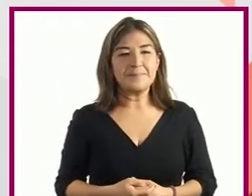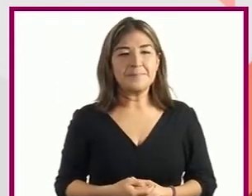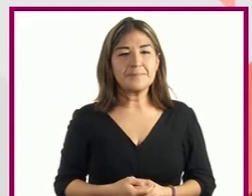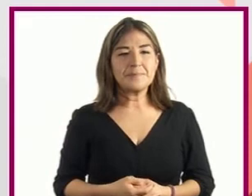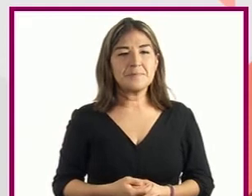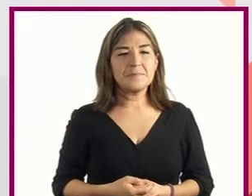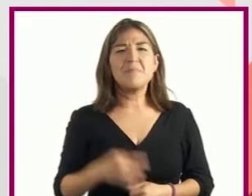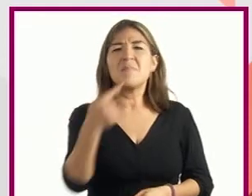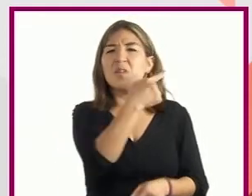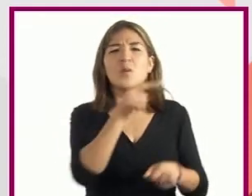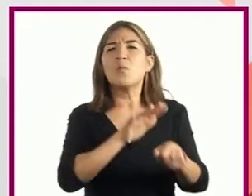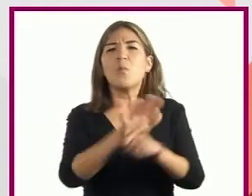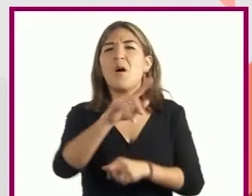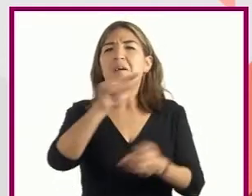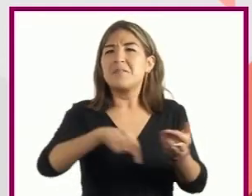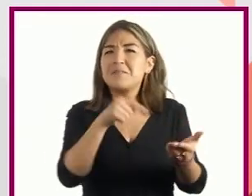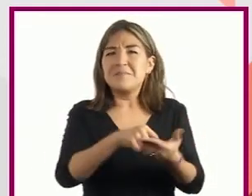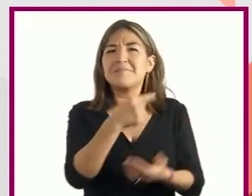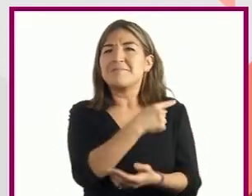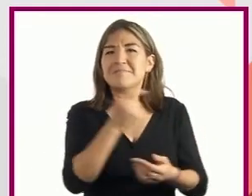¿Cuál será el espacio donde se desarrolla?